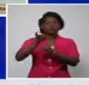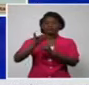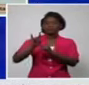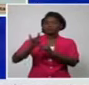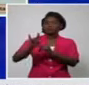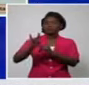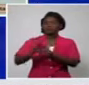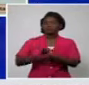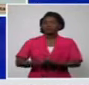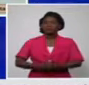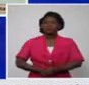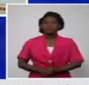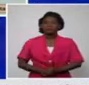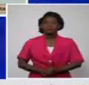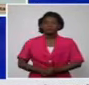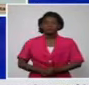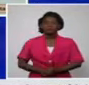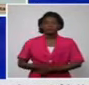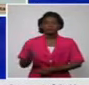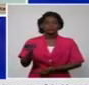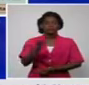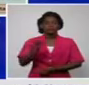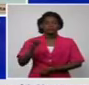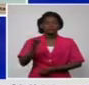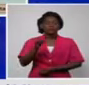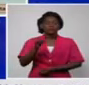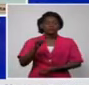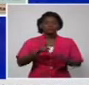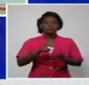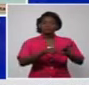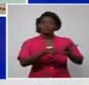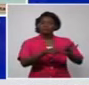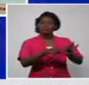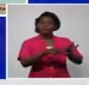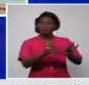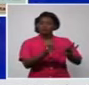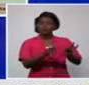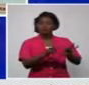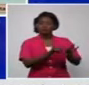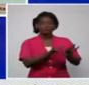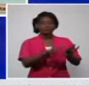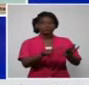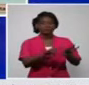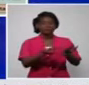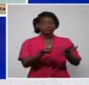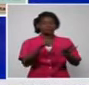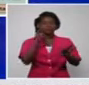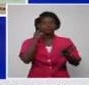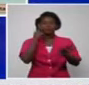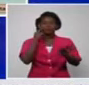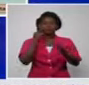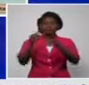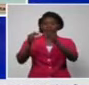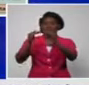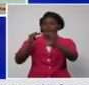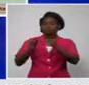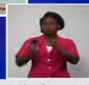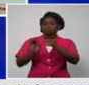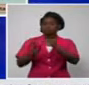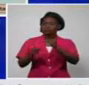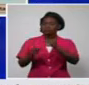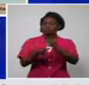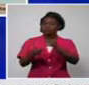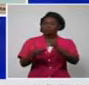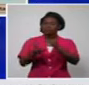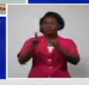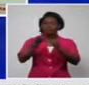169,1. El municipio especial Isla de la Juventud mantiene una tasa similar, 122,2 por